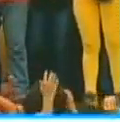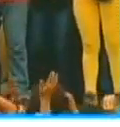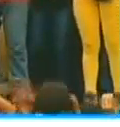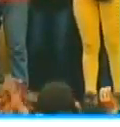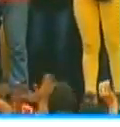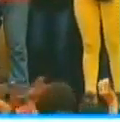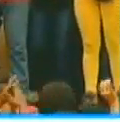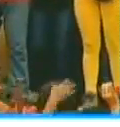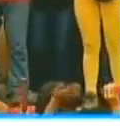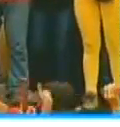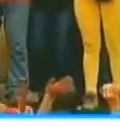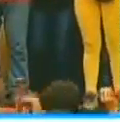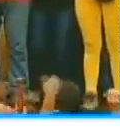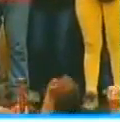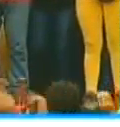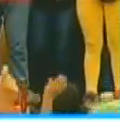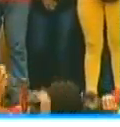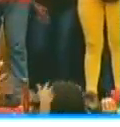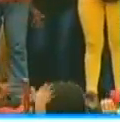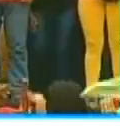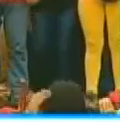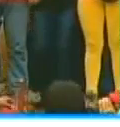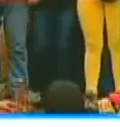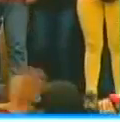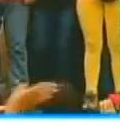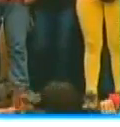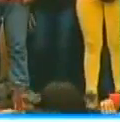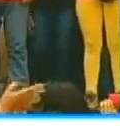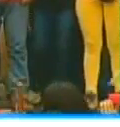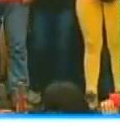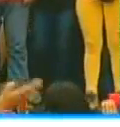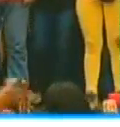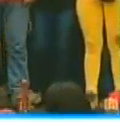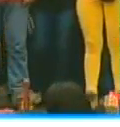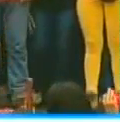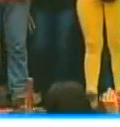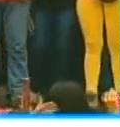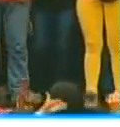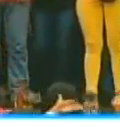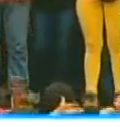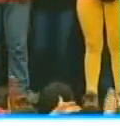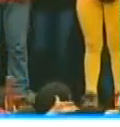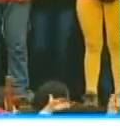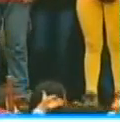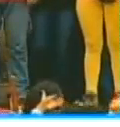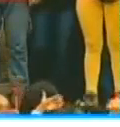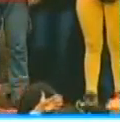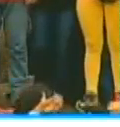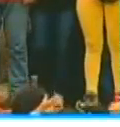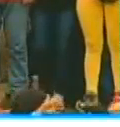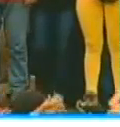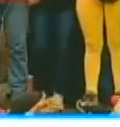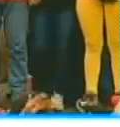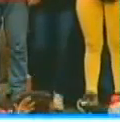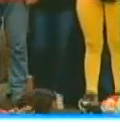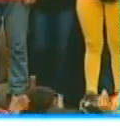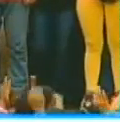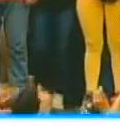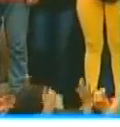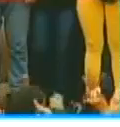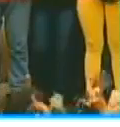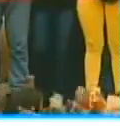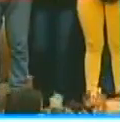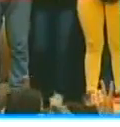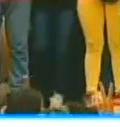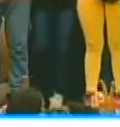de violencia y ha quemado seres humanos vivos. A ti que sabes cómo ha utilizado jóvenes,